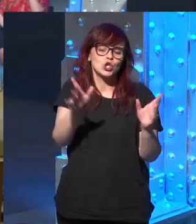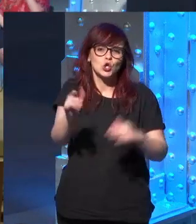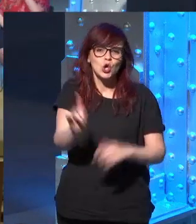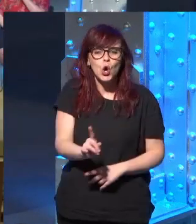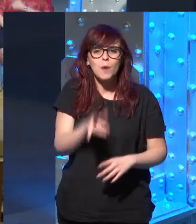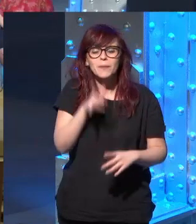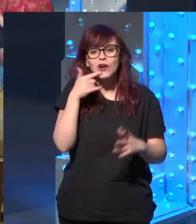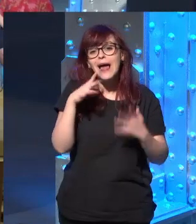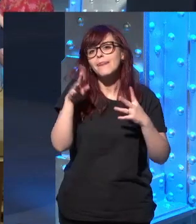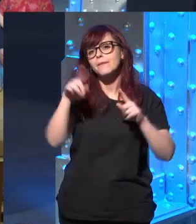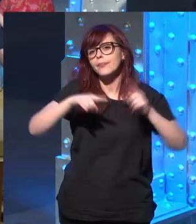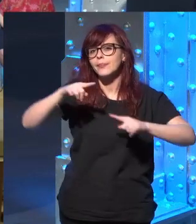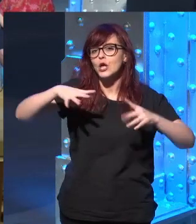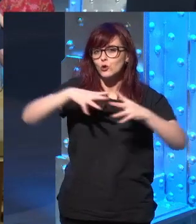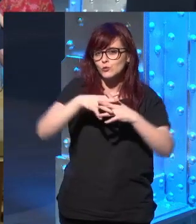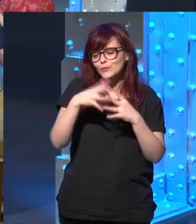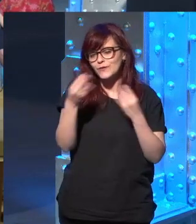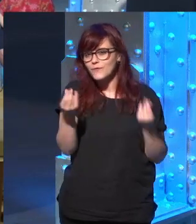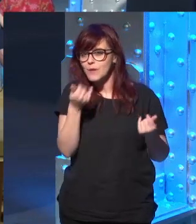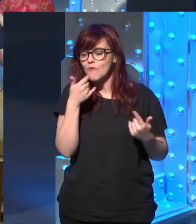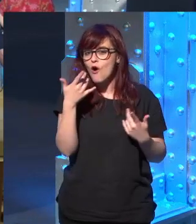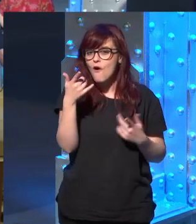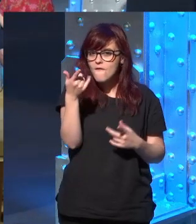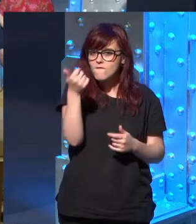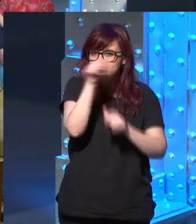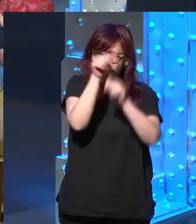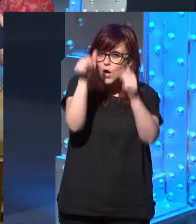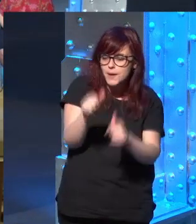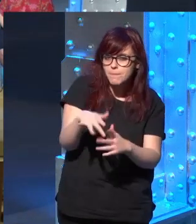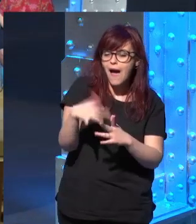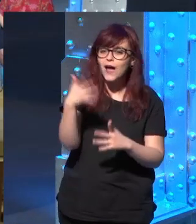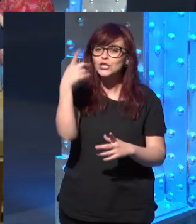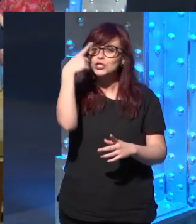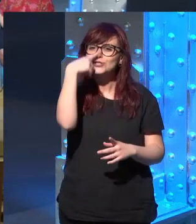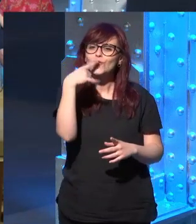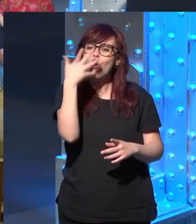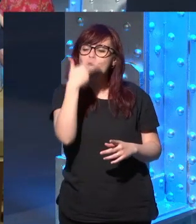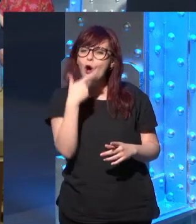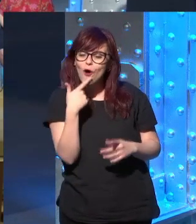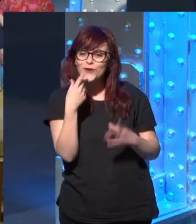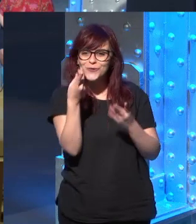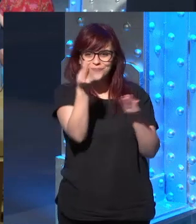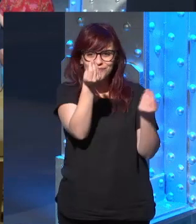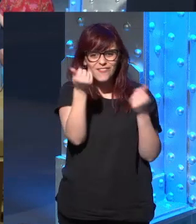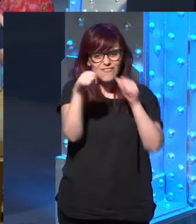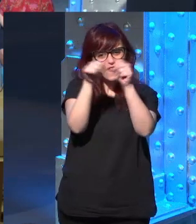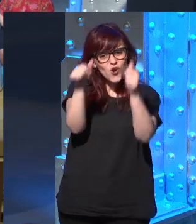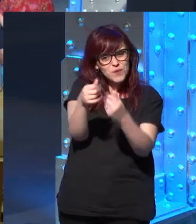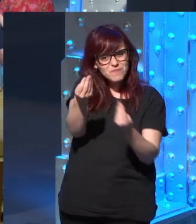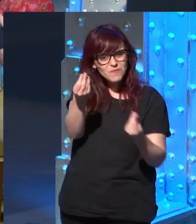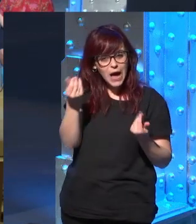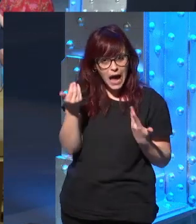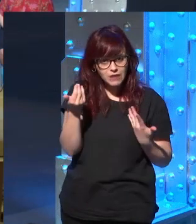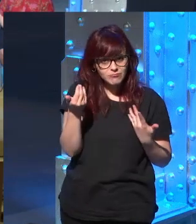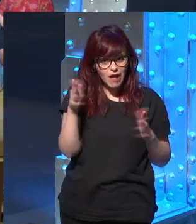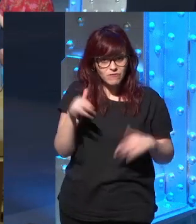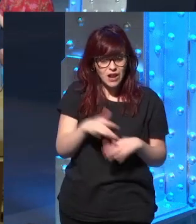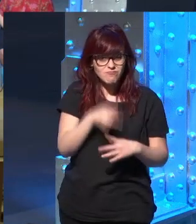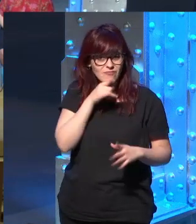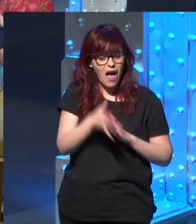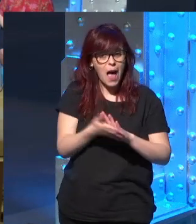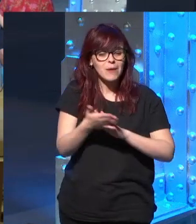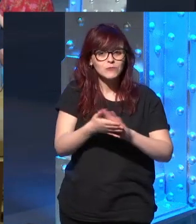la construcción, los colores, los tonos, las fotos. De hecho, yo creo que hay lo que